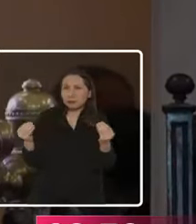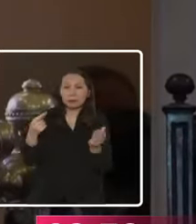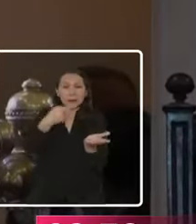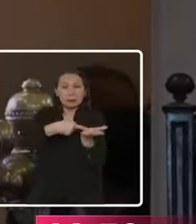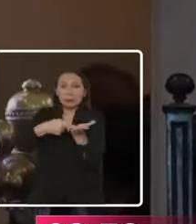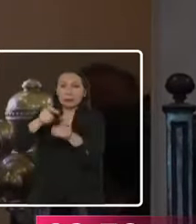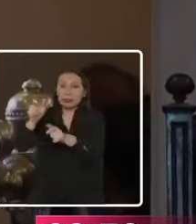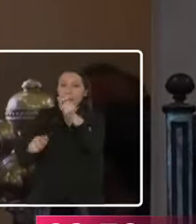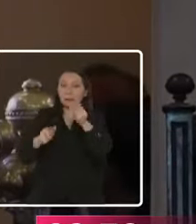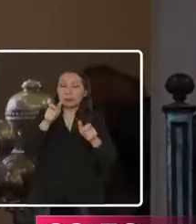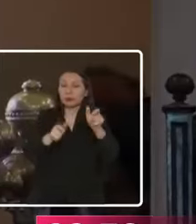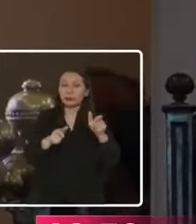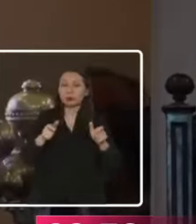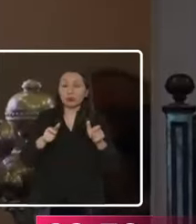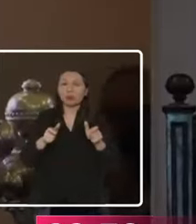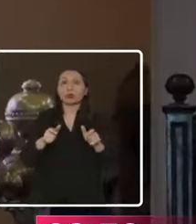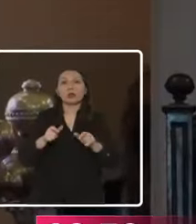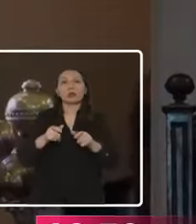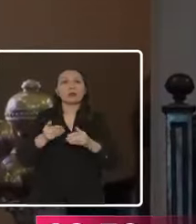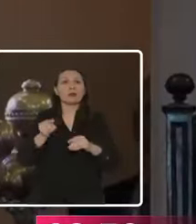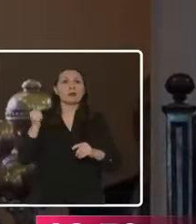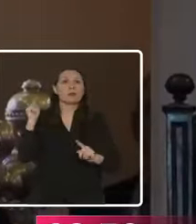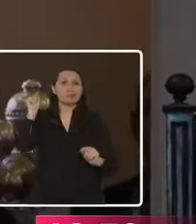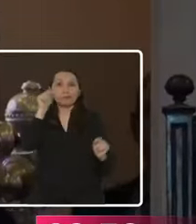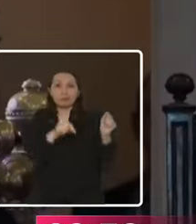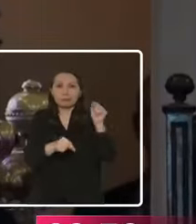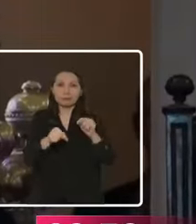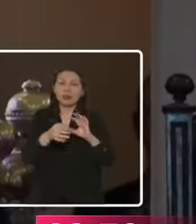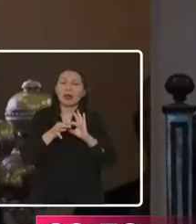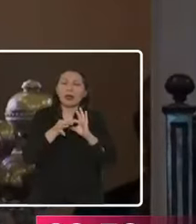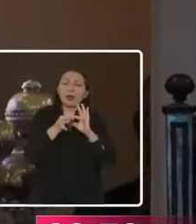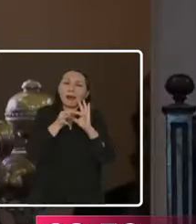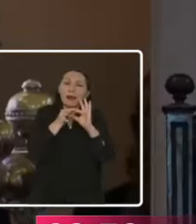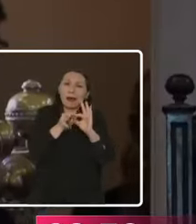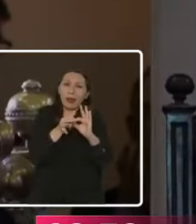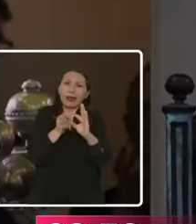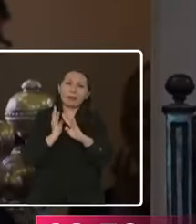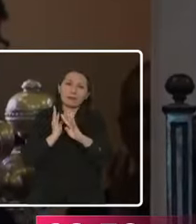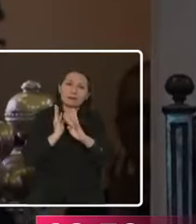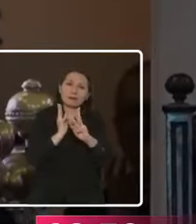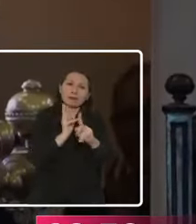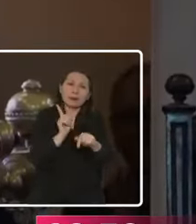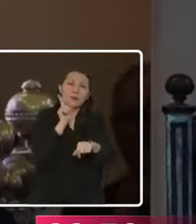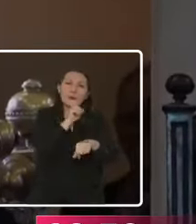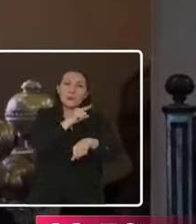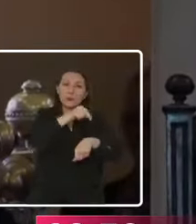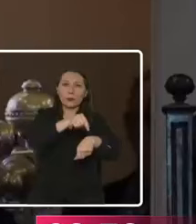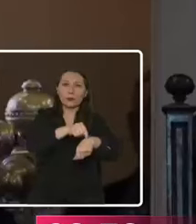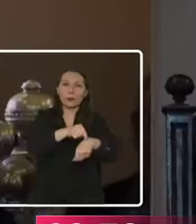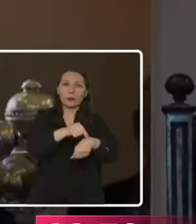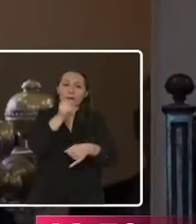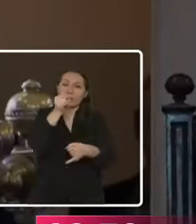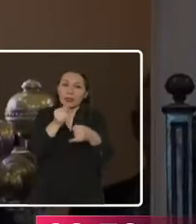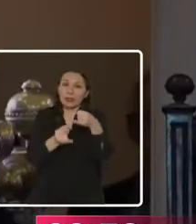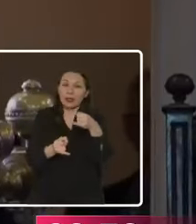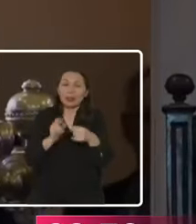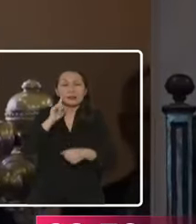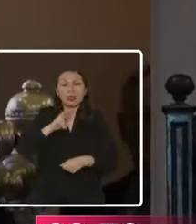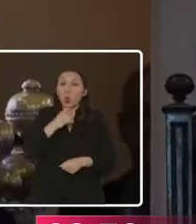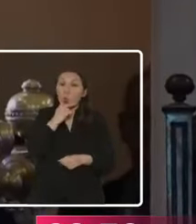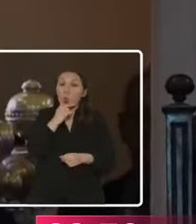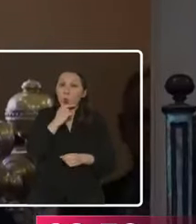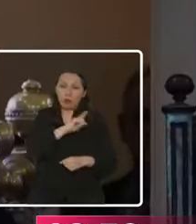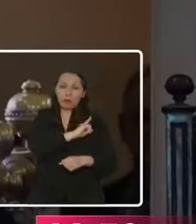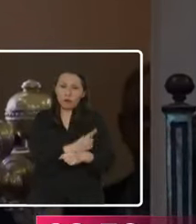de miles de personas que se han acercado aquí a agradecerle en esta hora final, no cabe duda que esa